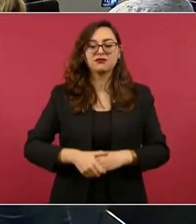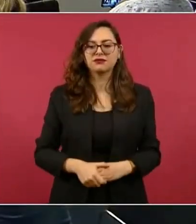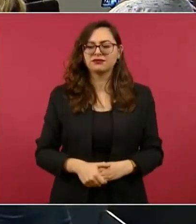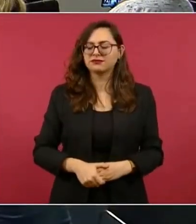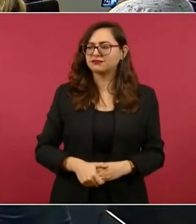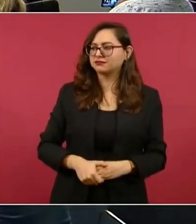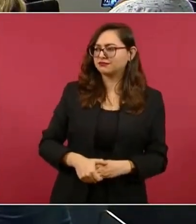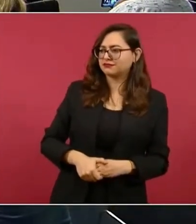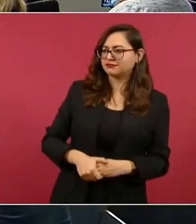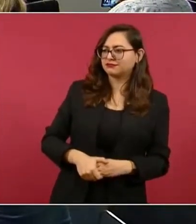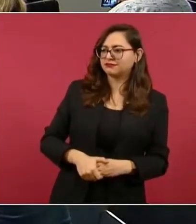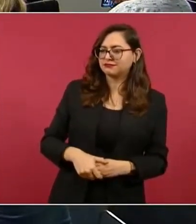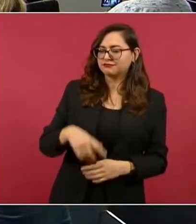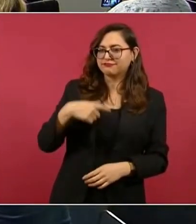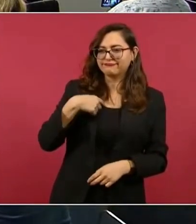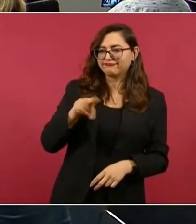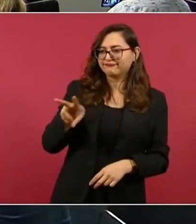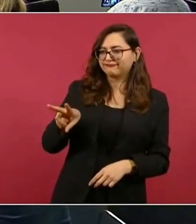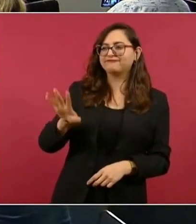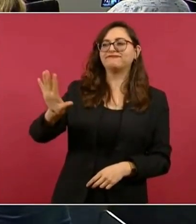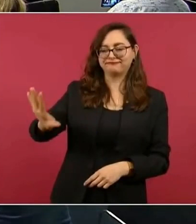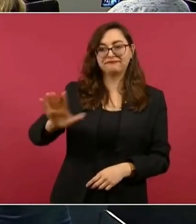expediente y el oficio